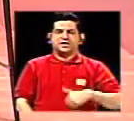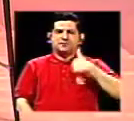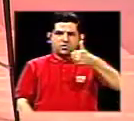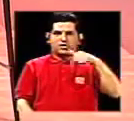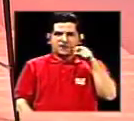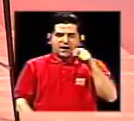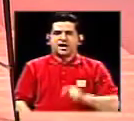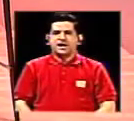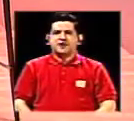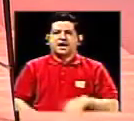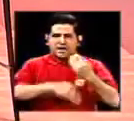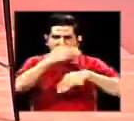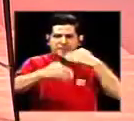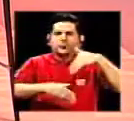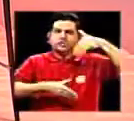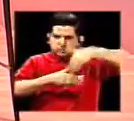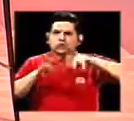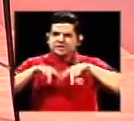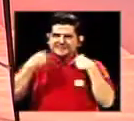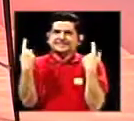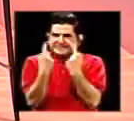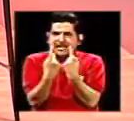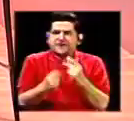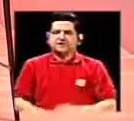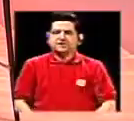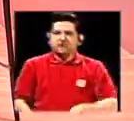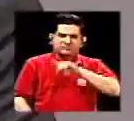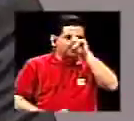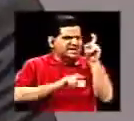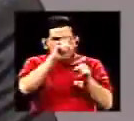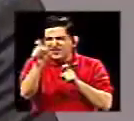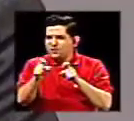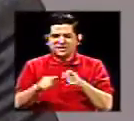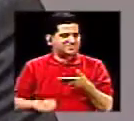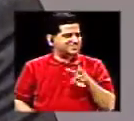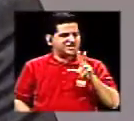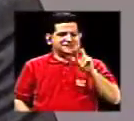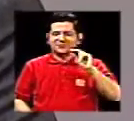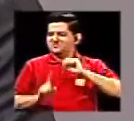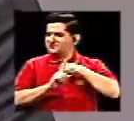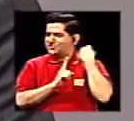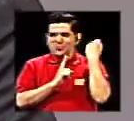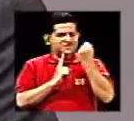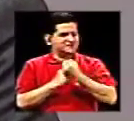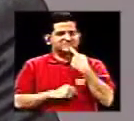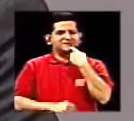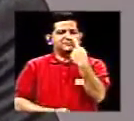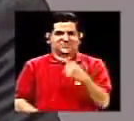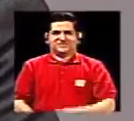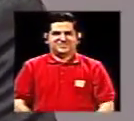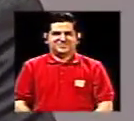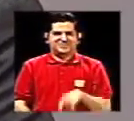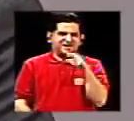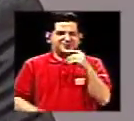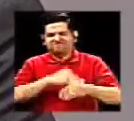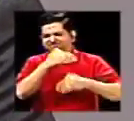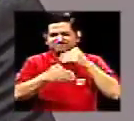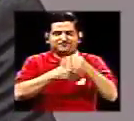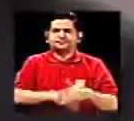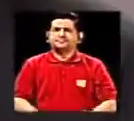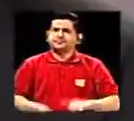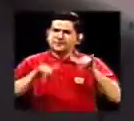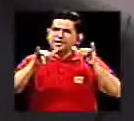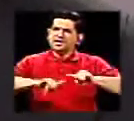convención. Entonces, evidentemente para nosotros las encuestas no era el elemento que nos podía decir por dónde iba o no la... ¿Y cómo